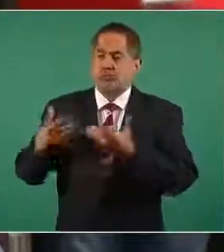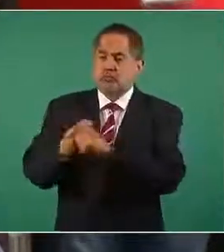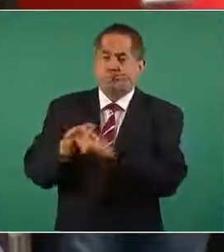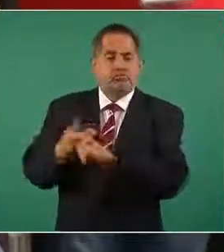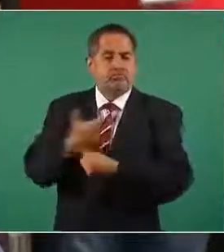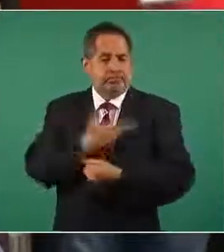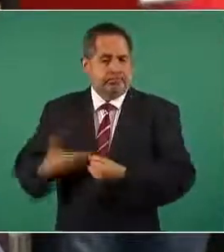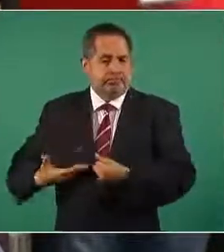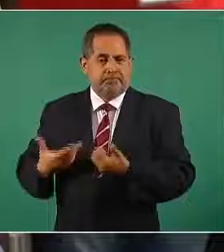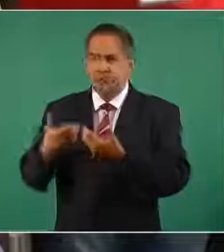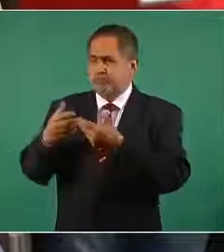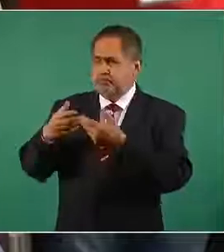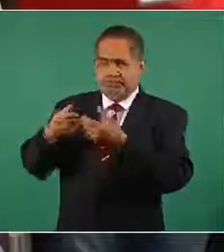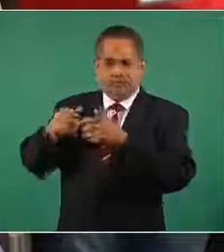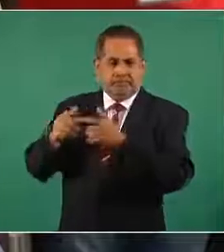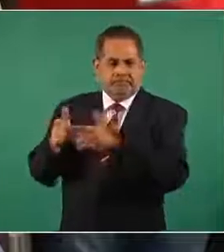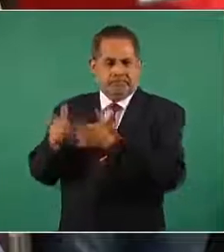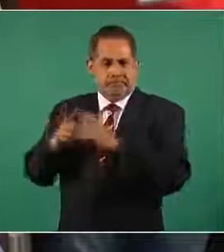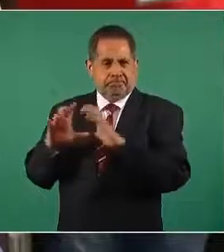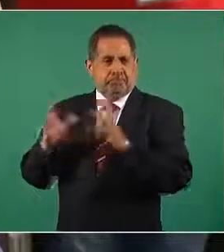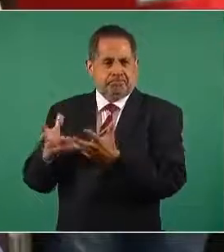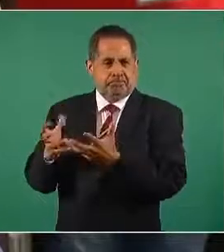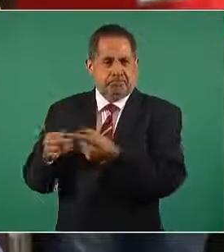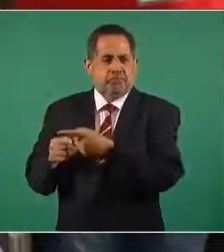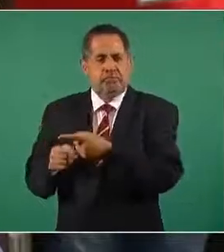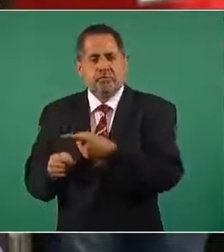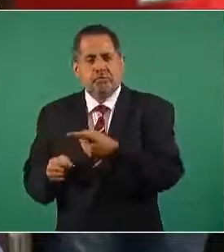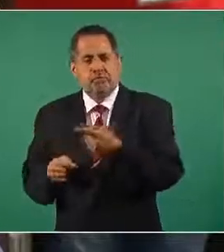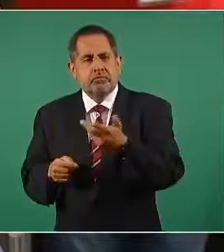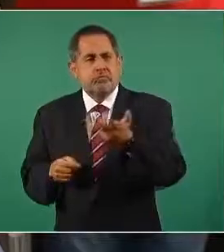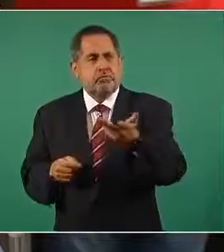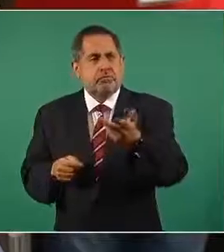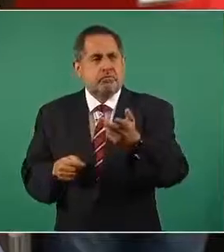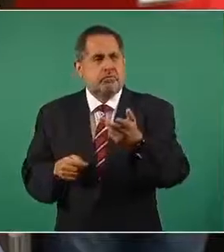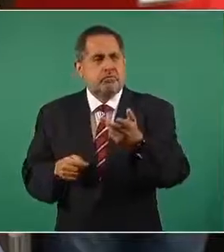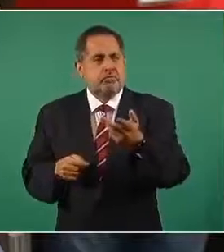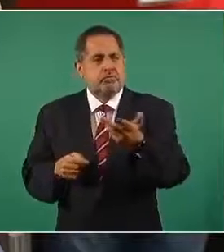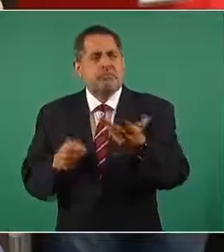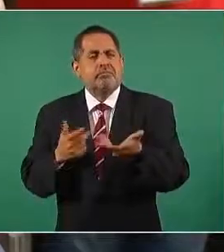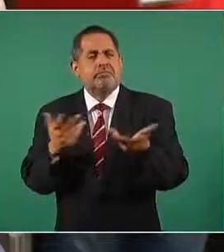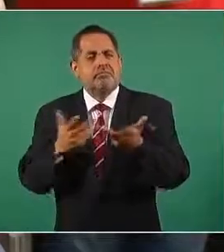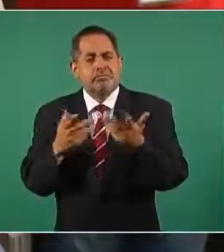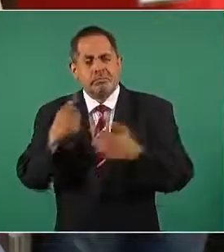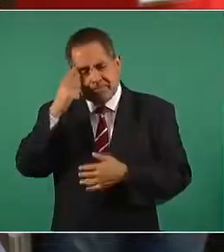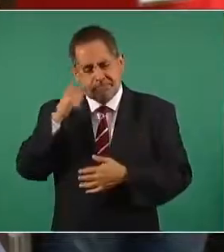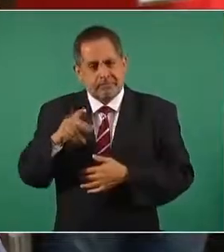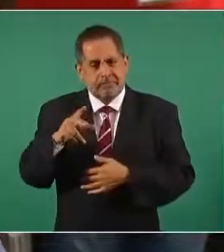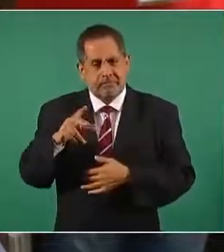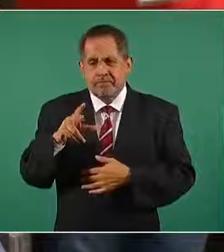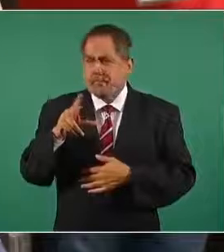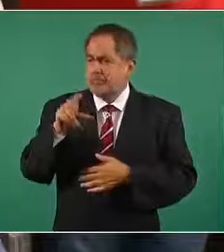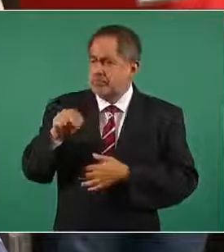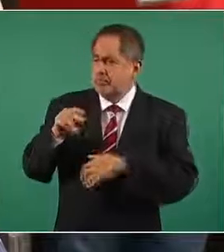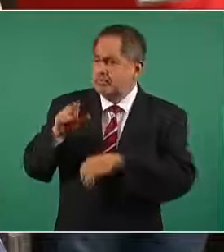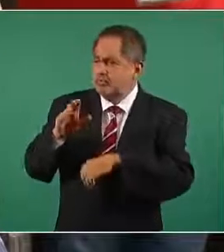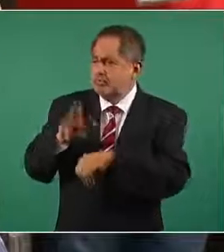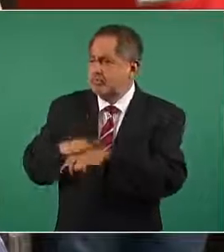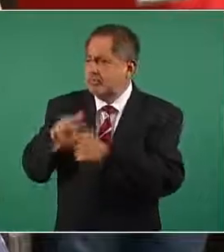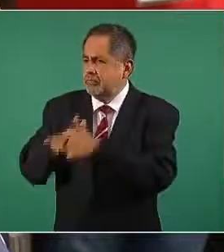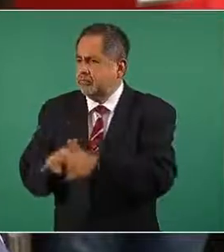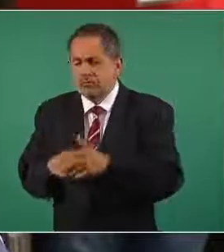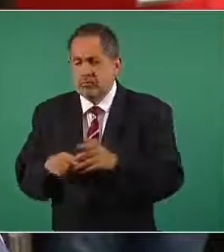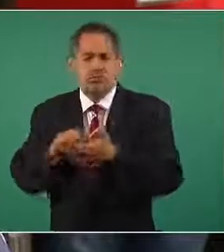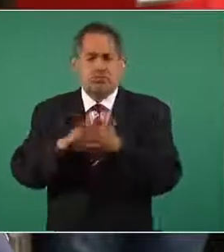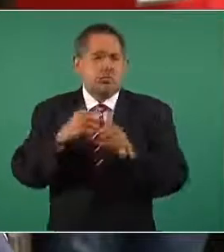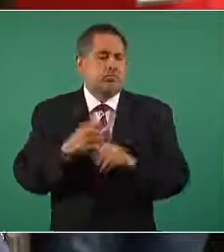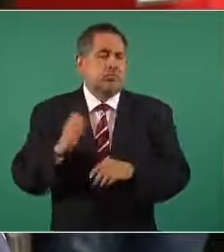haciendo justo para que no contribuir si bien usted habla de que hay magistrados del